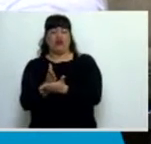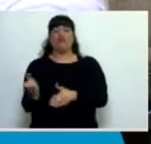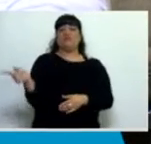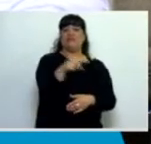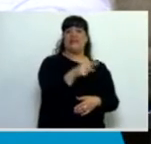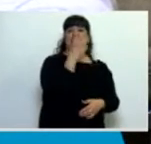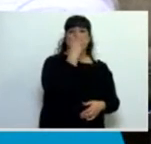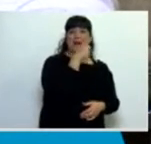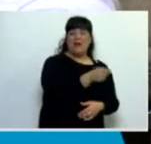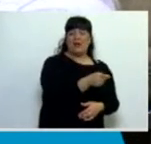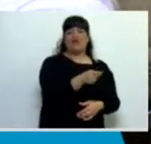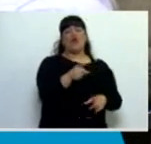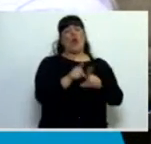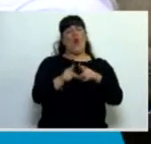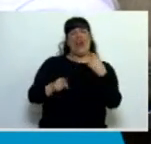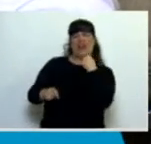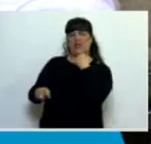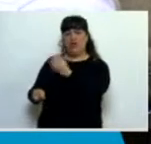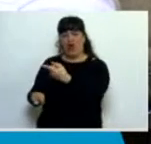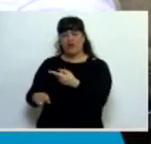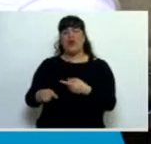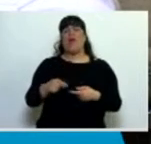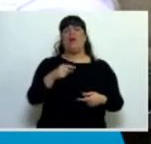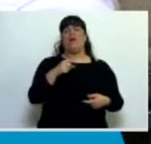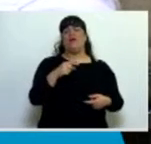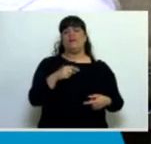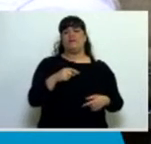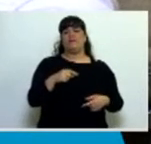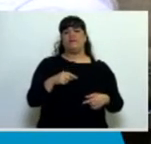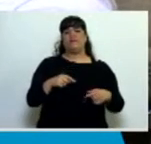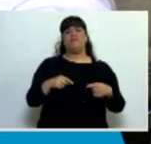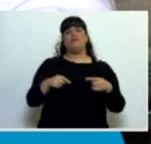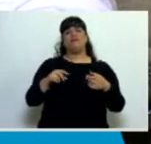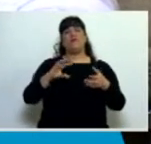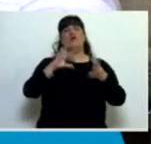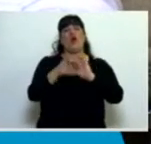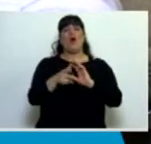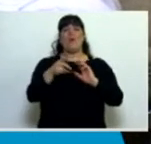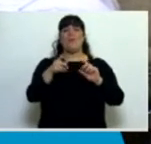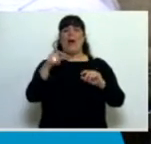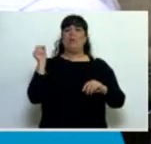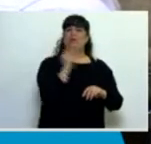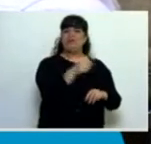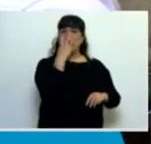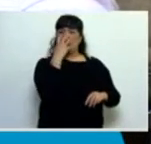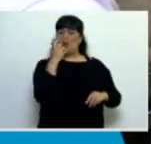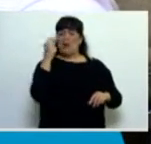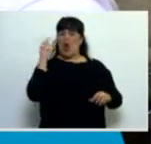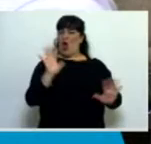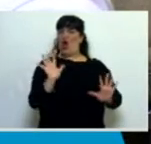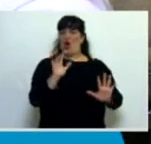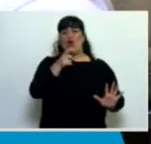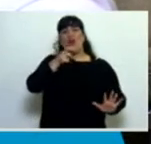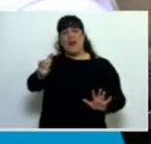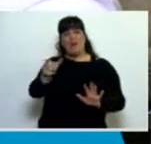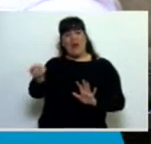Sarmiento le contesta en una literatura que no parece propia del Sarmiento que estamos